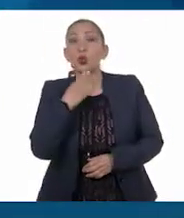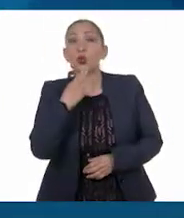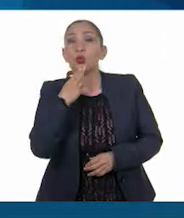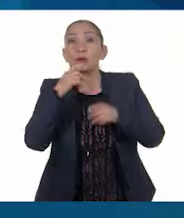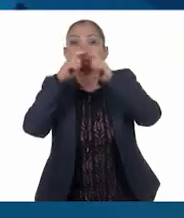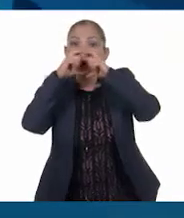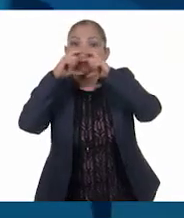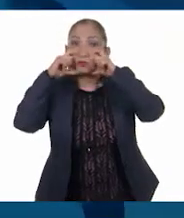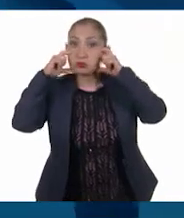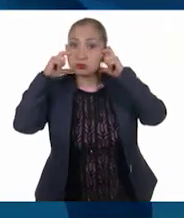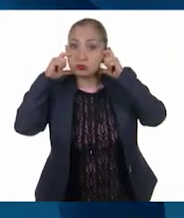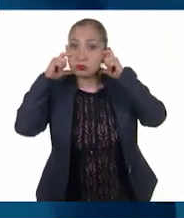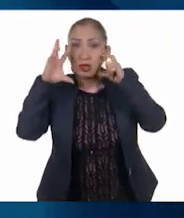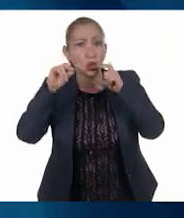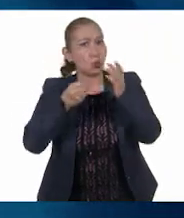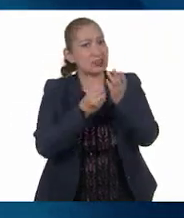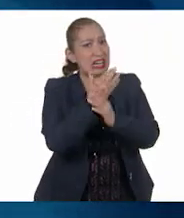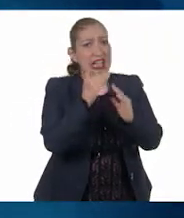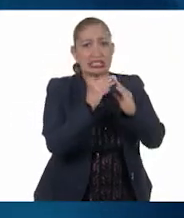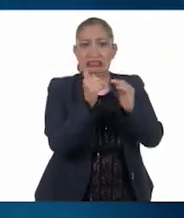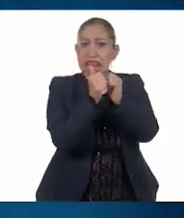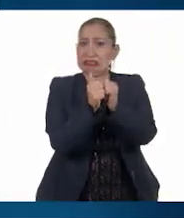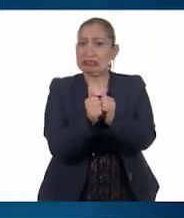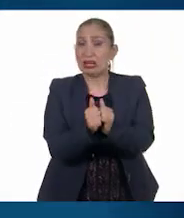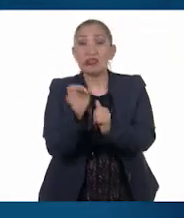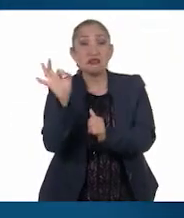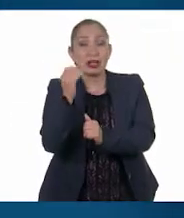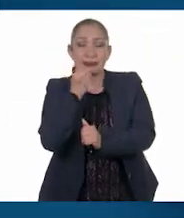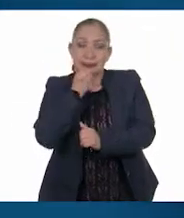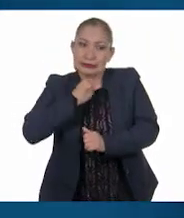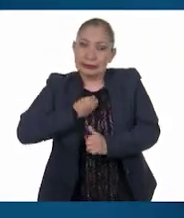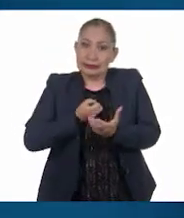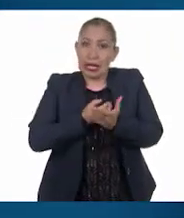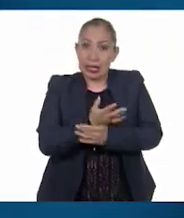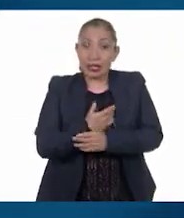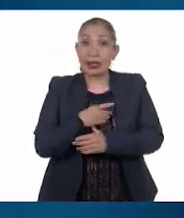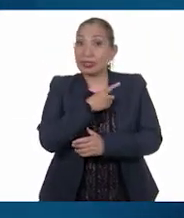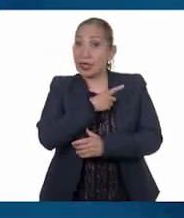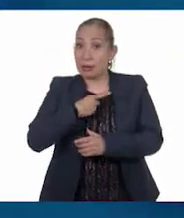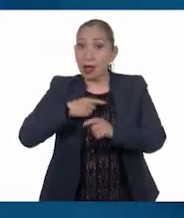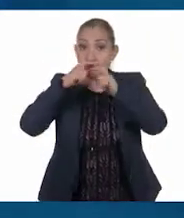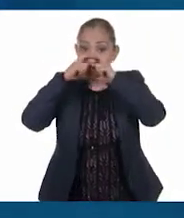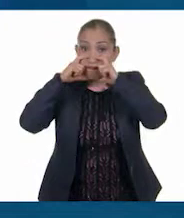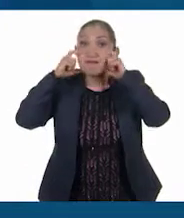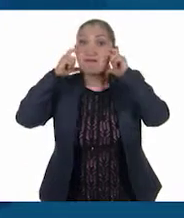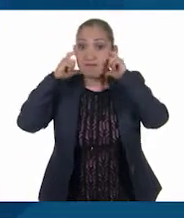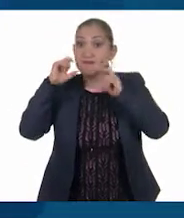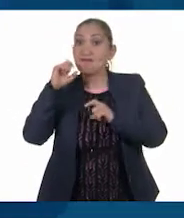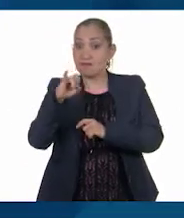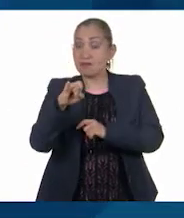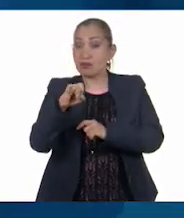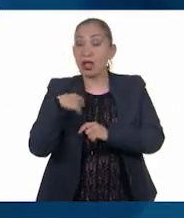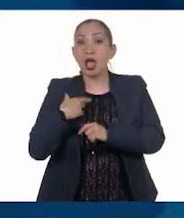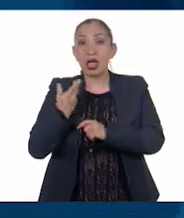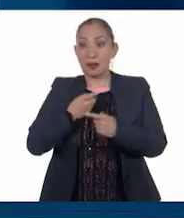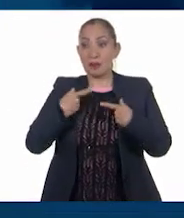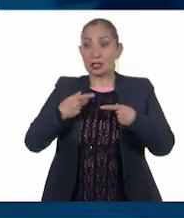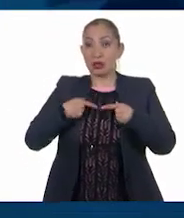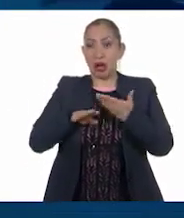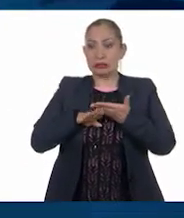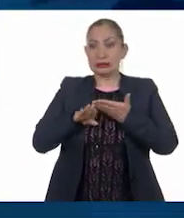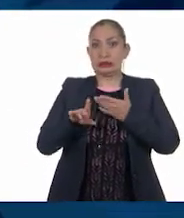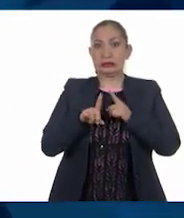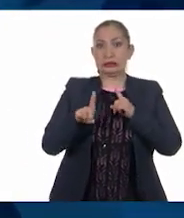Utiliza cubrebocas. No salgas de casa. Y si tienes que hacerlo, recuerda que es obligatorio utilizarlo. Mantén la sana